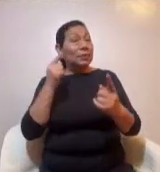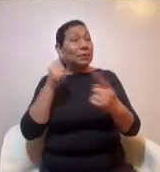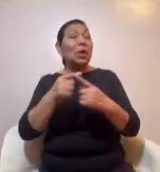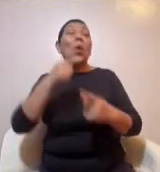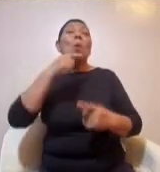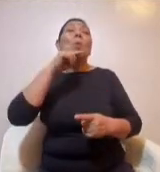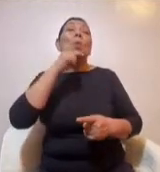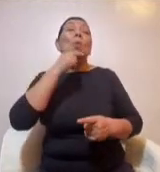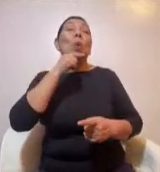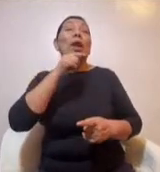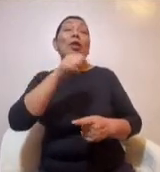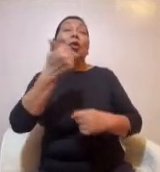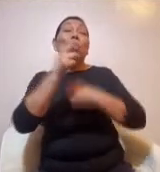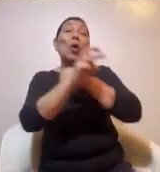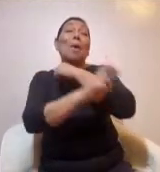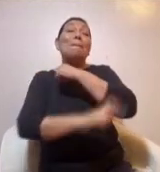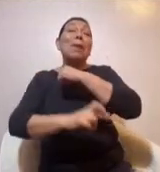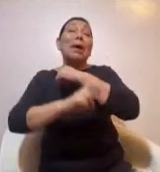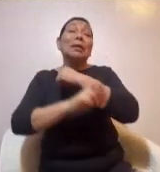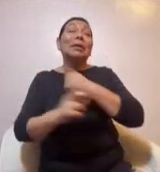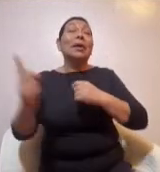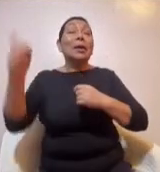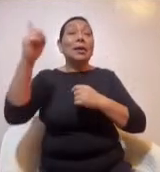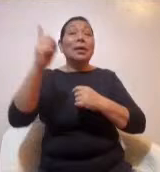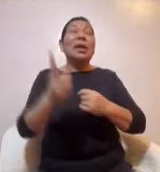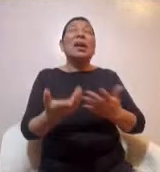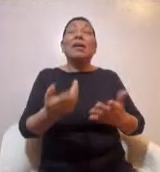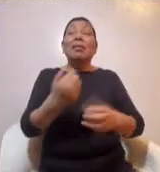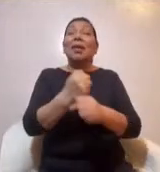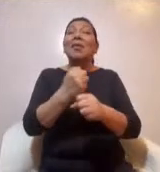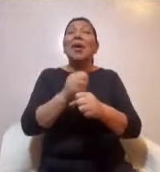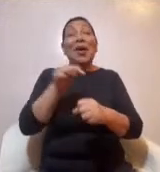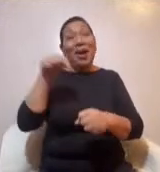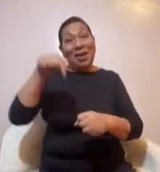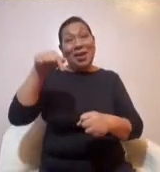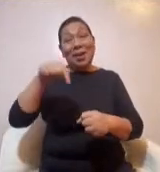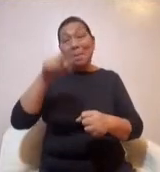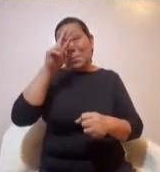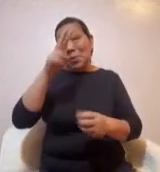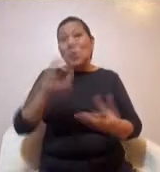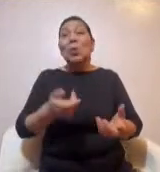eran finalmente las mujeres extranjeras que estaban ejerciendo